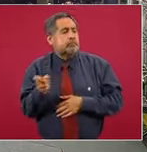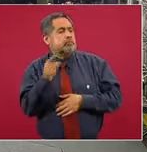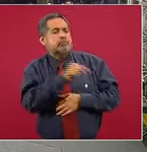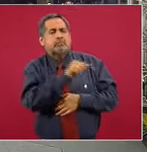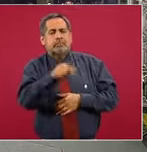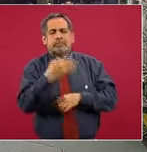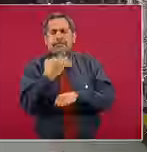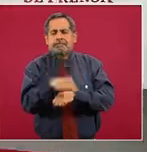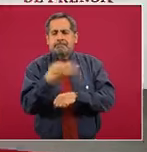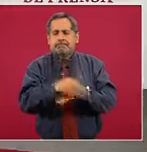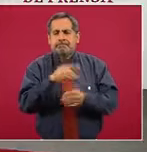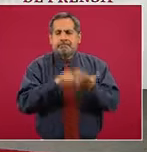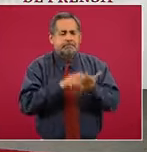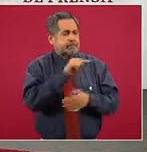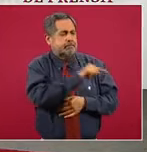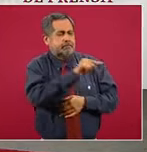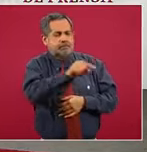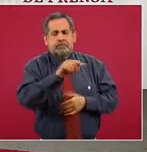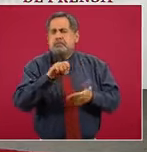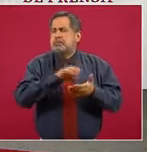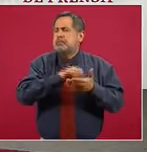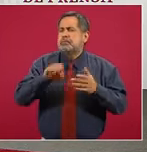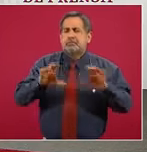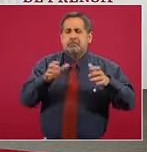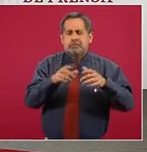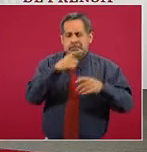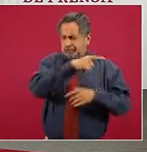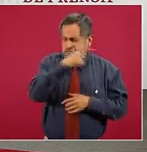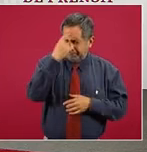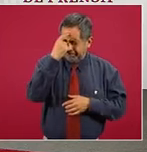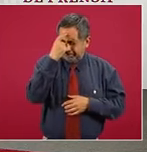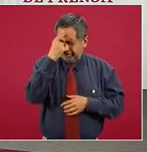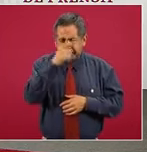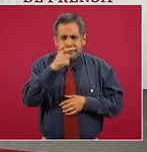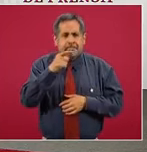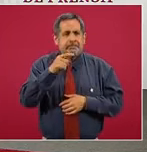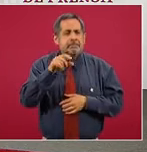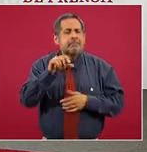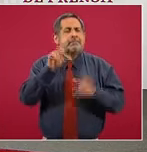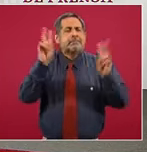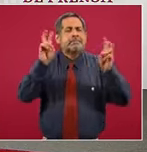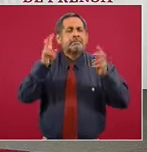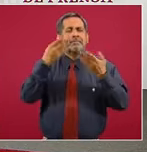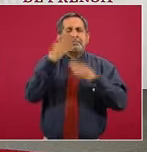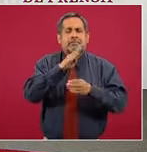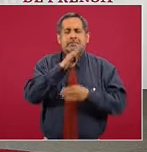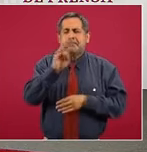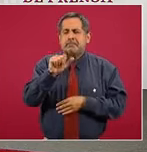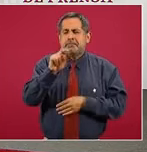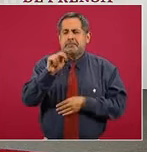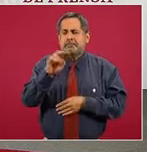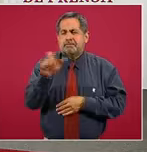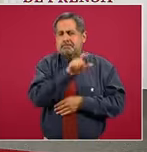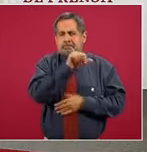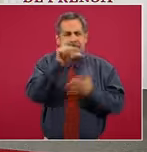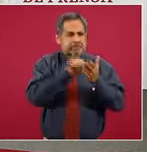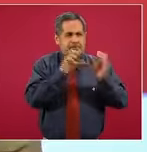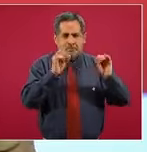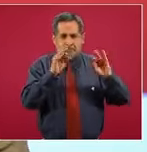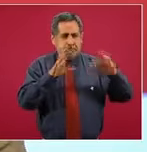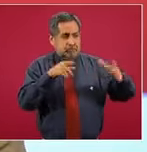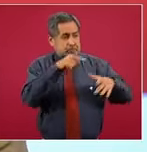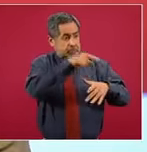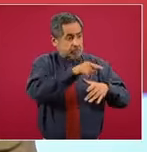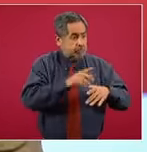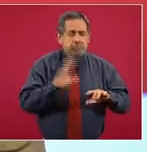se tenían. Por ejemplo, la unidad del centro Banamex, también había habido tal vez la posibilidad de que